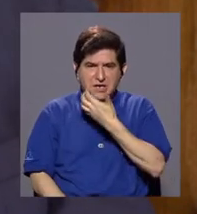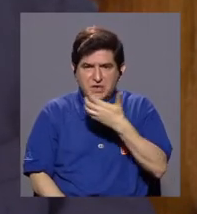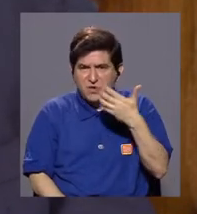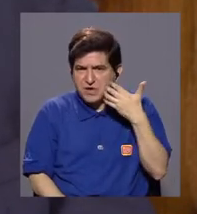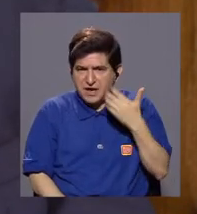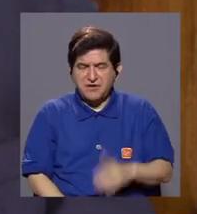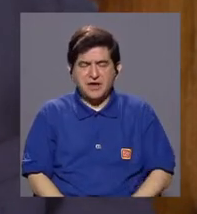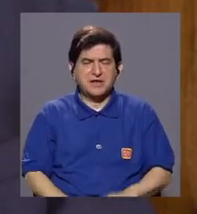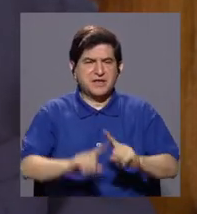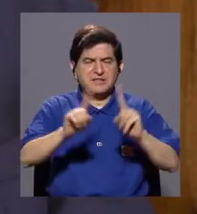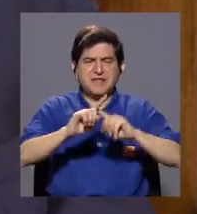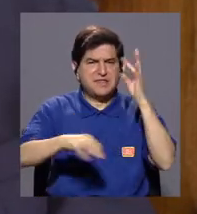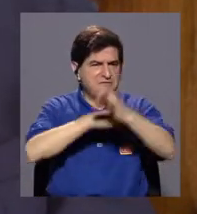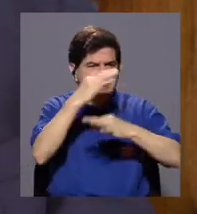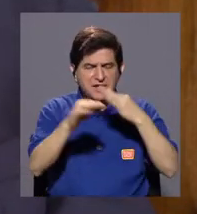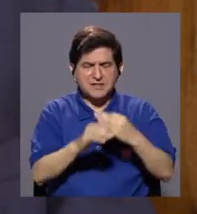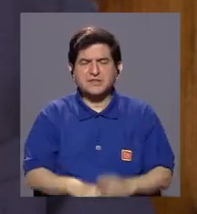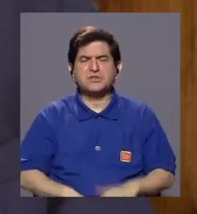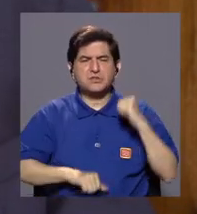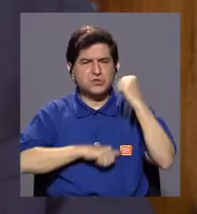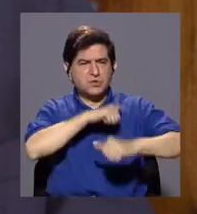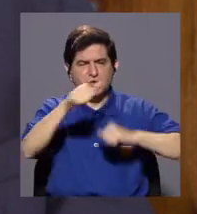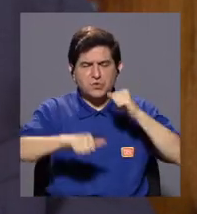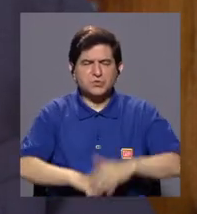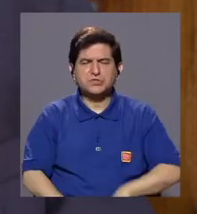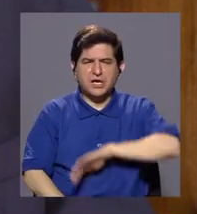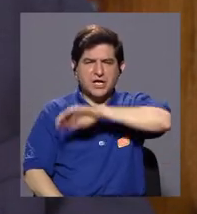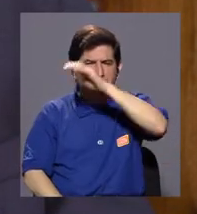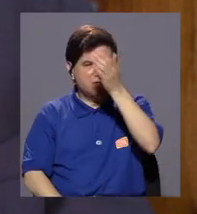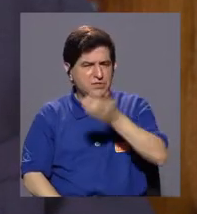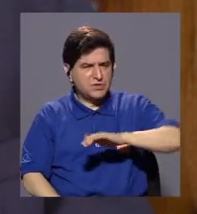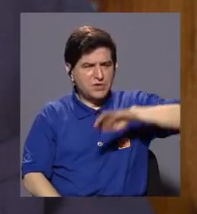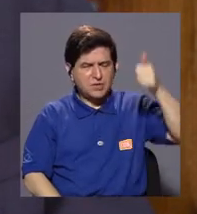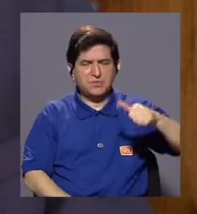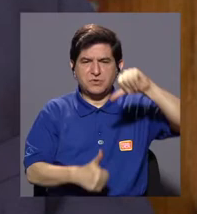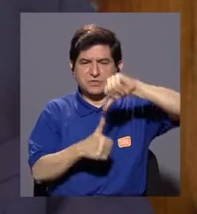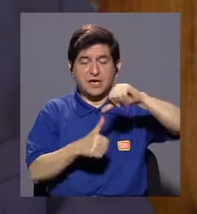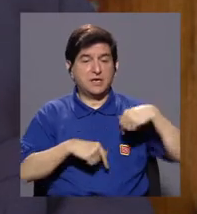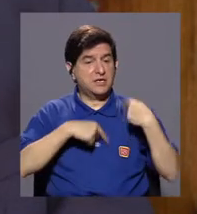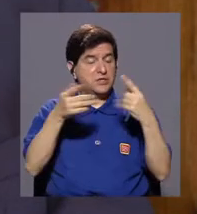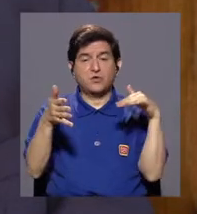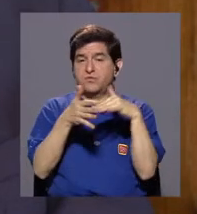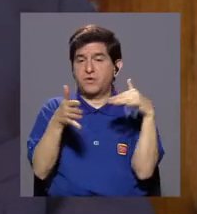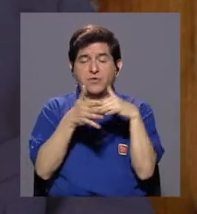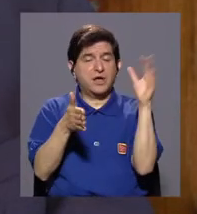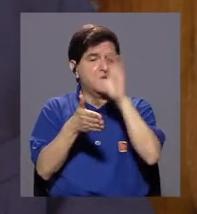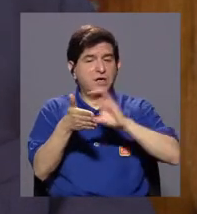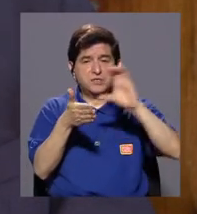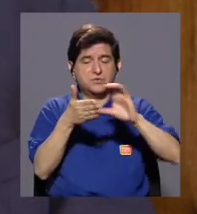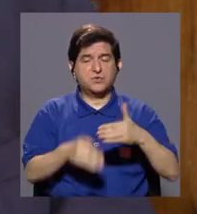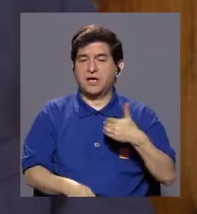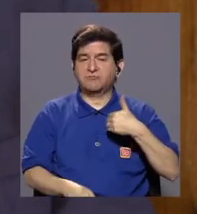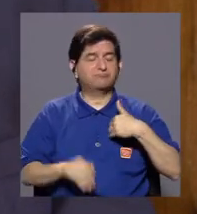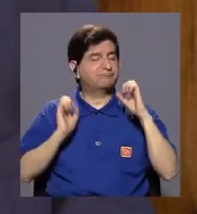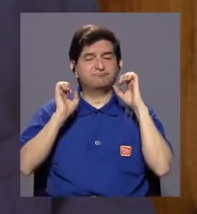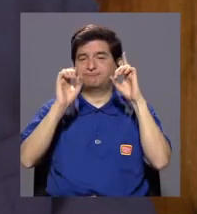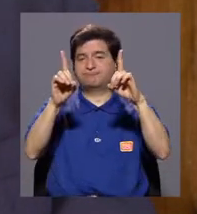la contra o que estaba en los ejércitos peleando en las montañas centroamericanas y que no fue al colegio, no se educó.